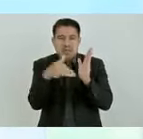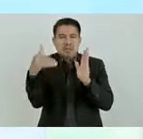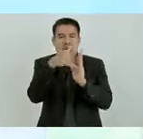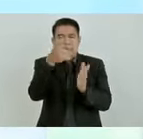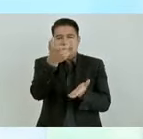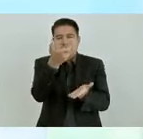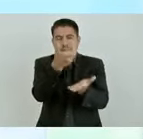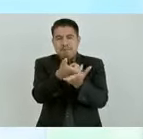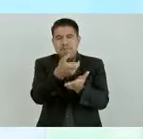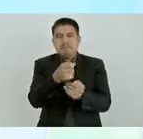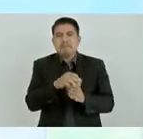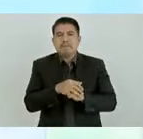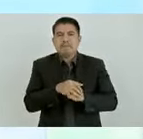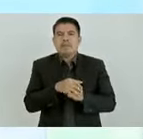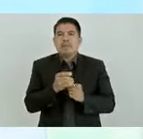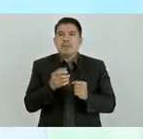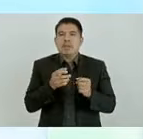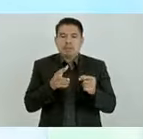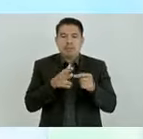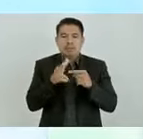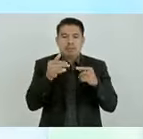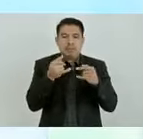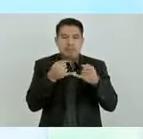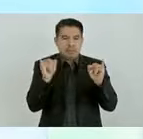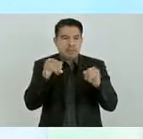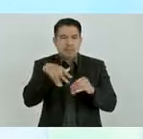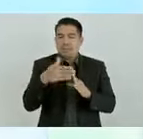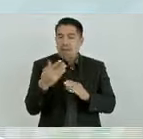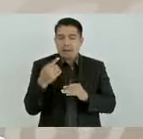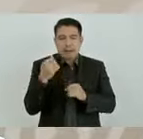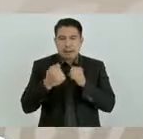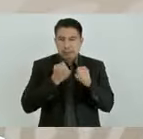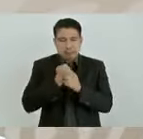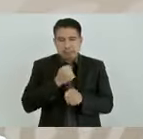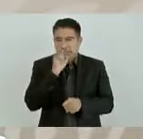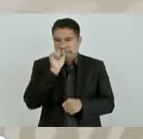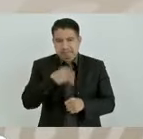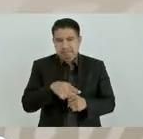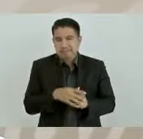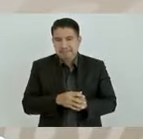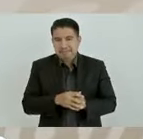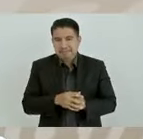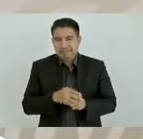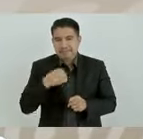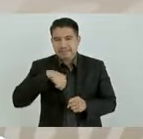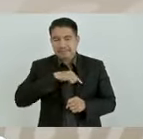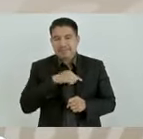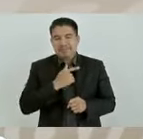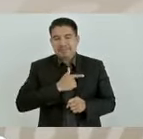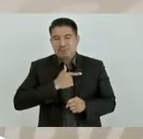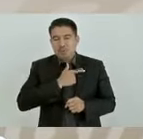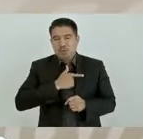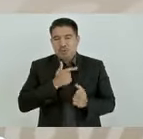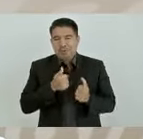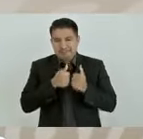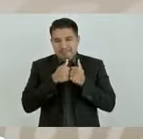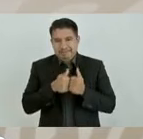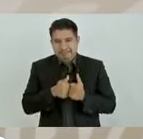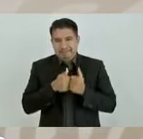pesos. Se inauguró este año. Por eso me da mucho gusto estar aquí